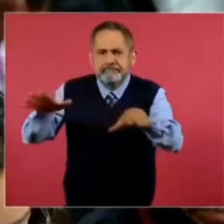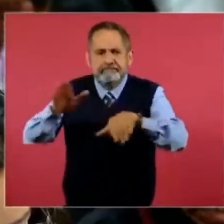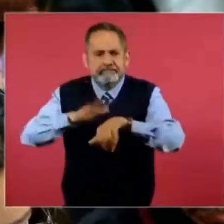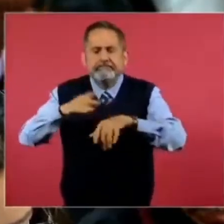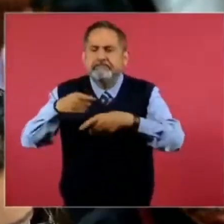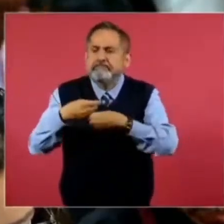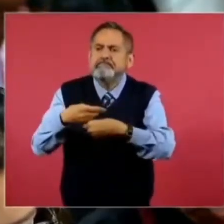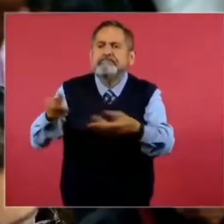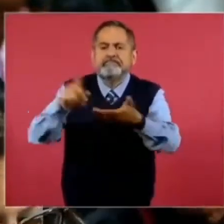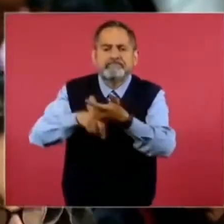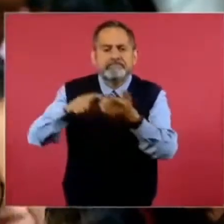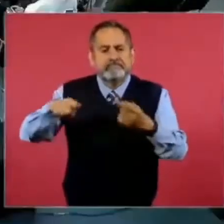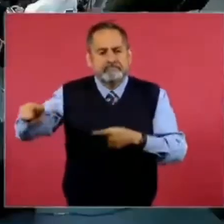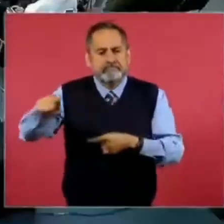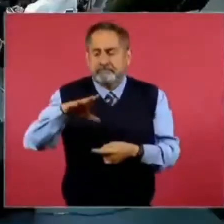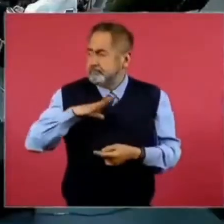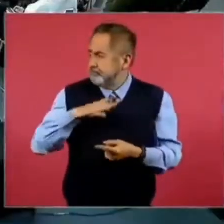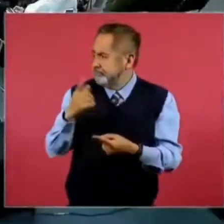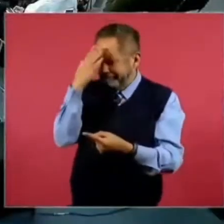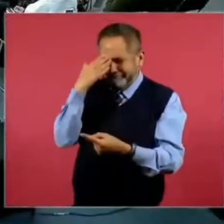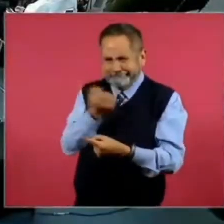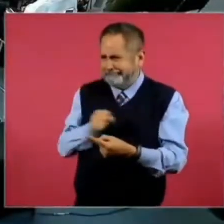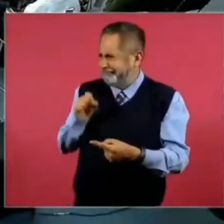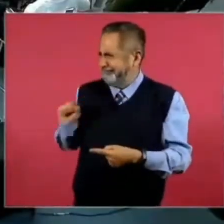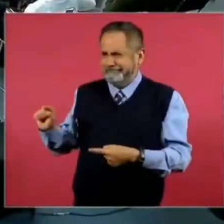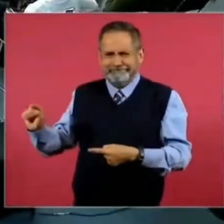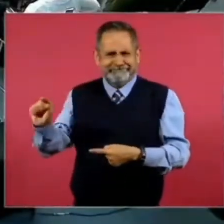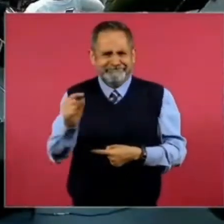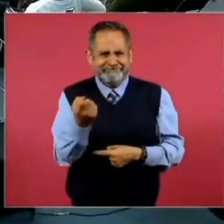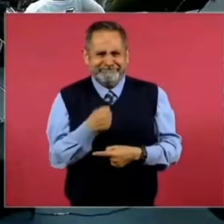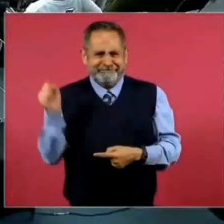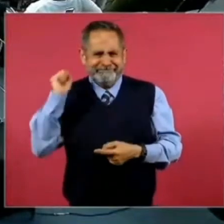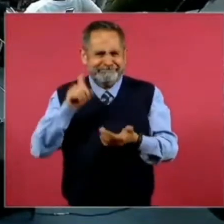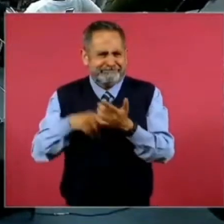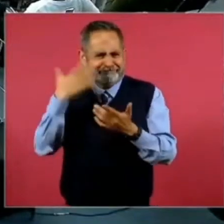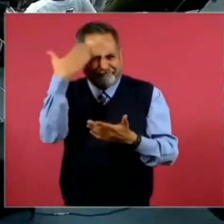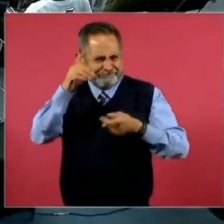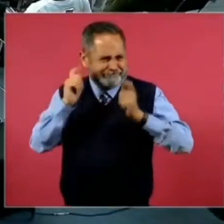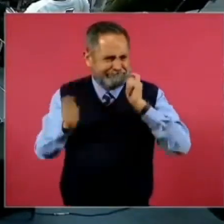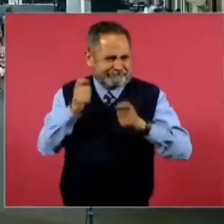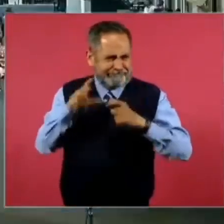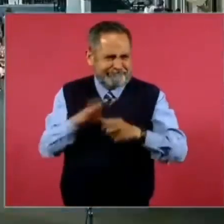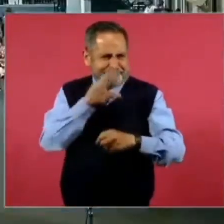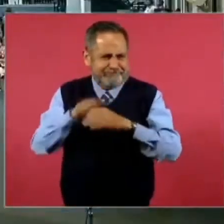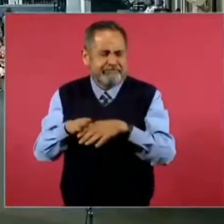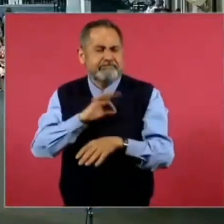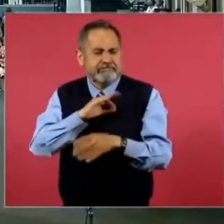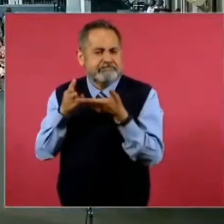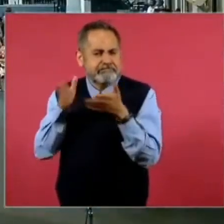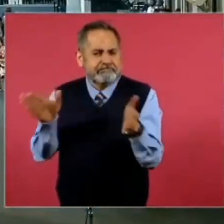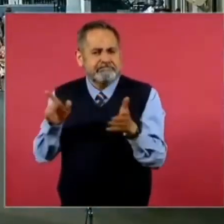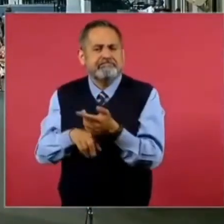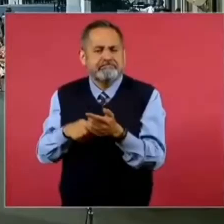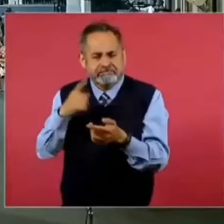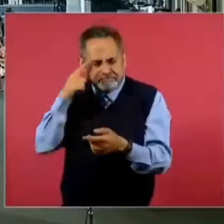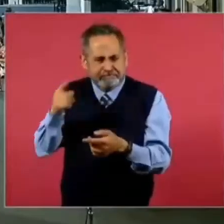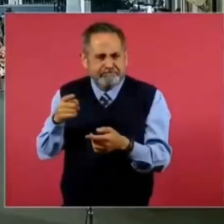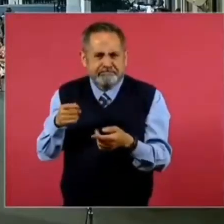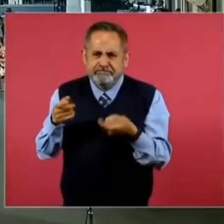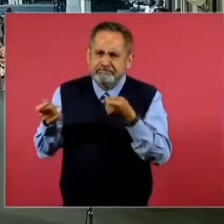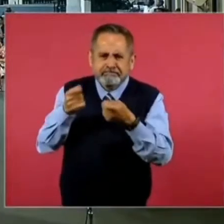hay mucho talento, aquí en la mañanera podemos ver mucha gente muy talentosa,